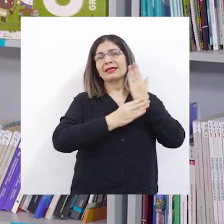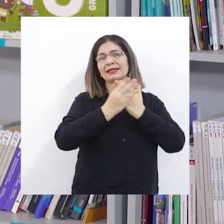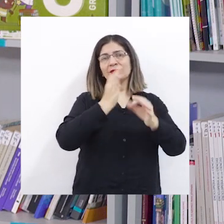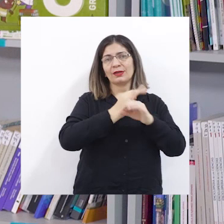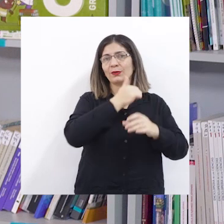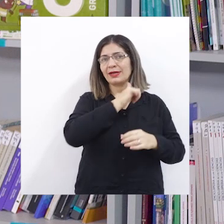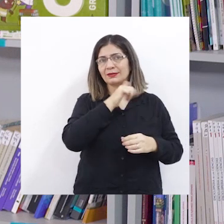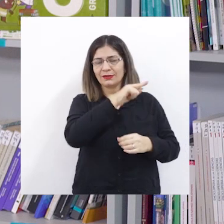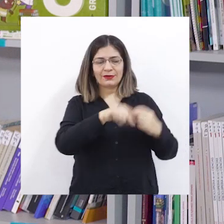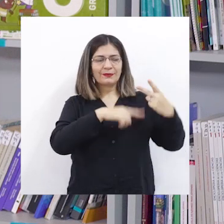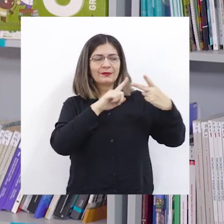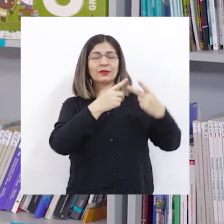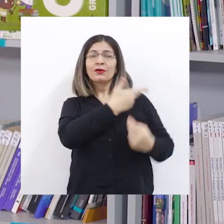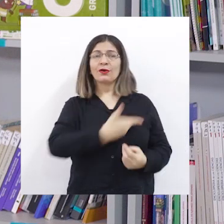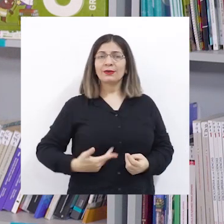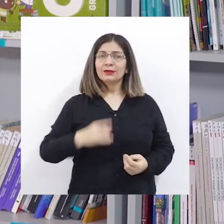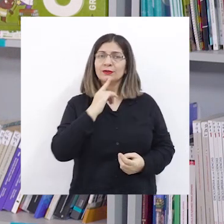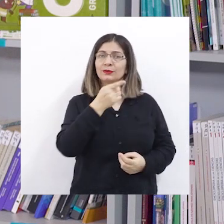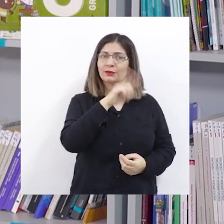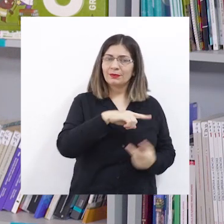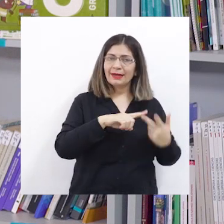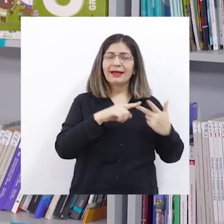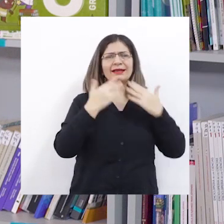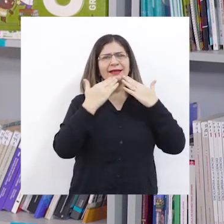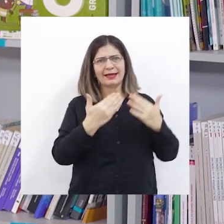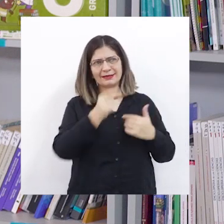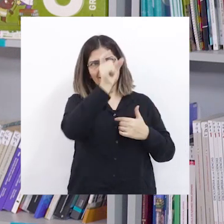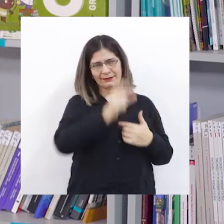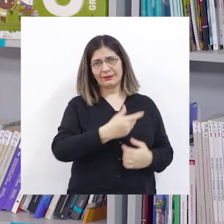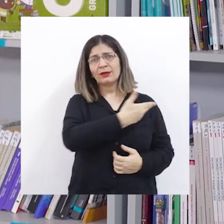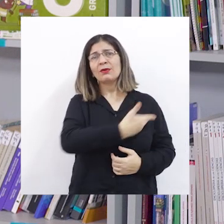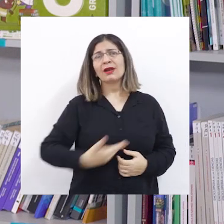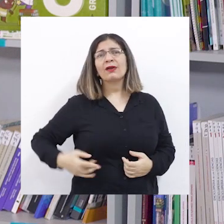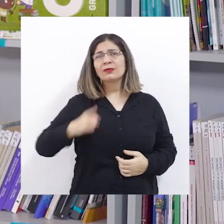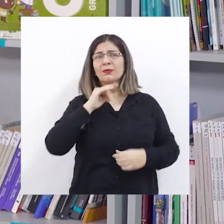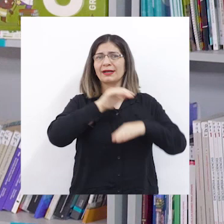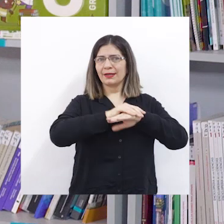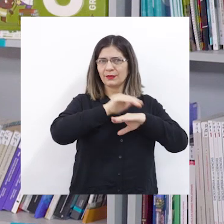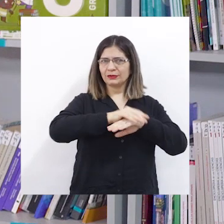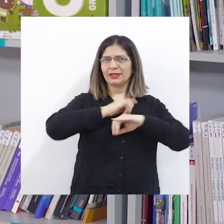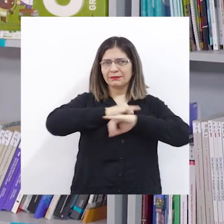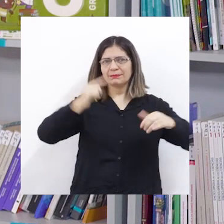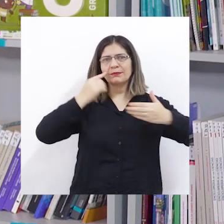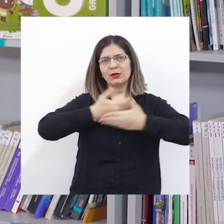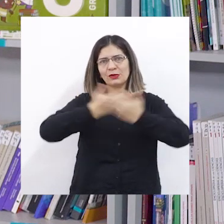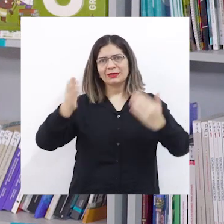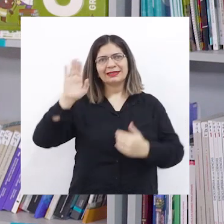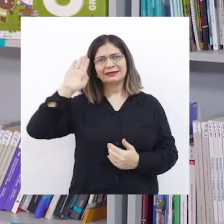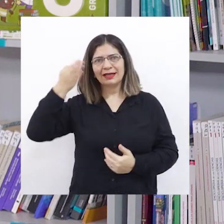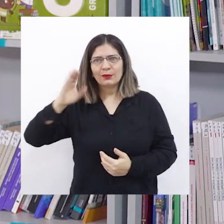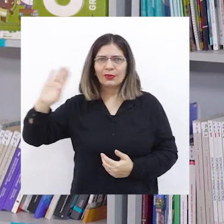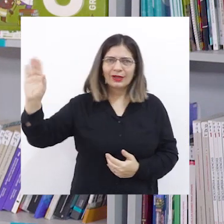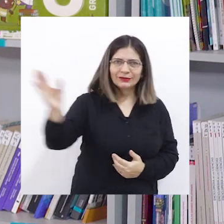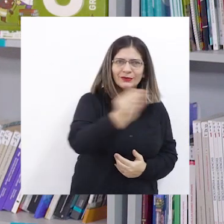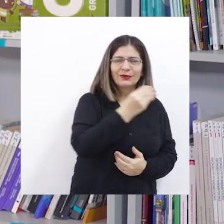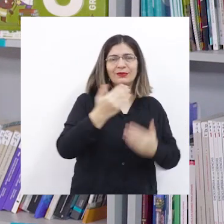Lichmayr. Agradecemos al gobierno de la provincia de Tucumán, junto al doctor Juan Mansur, que también estuvieron haciendo su paso y dejando el saludo para